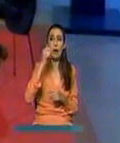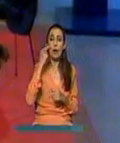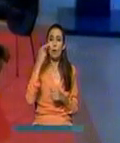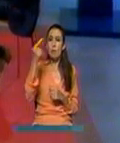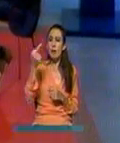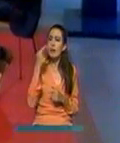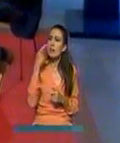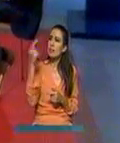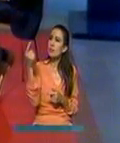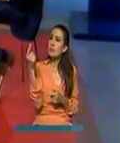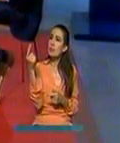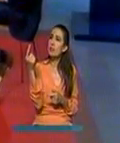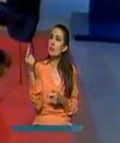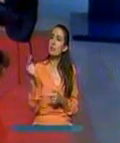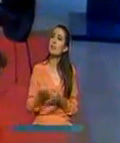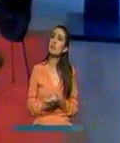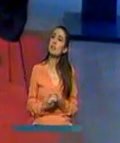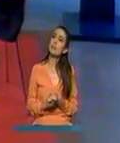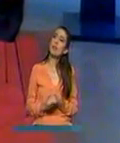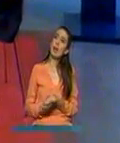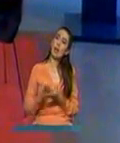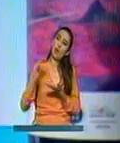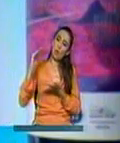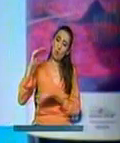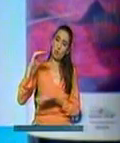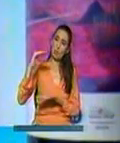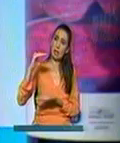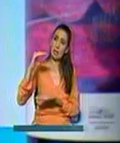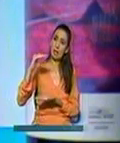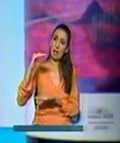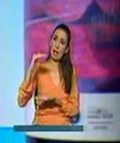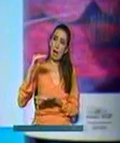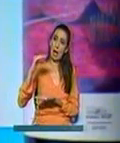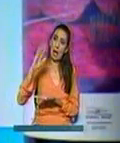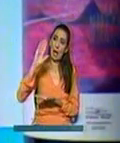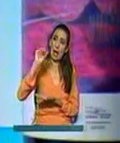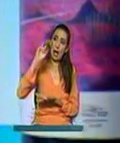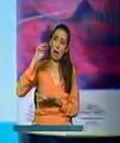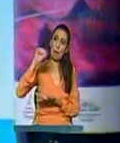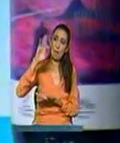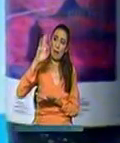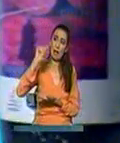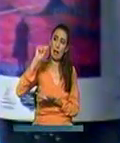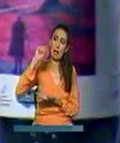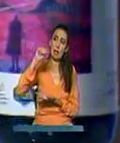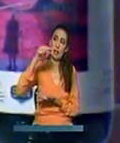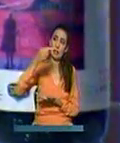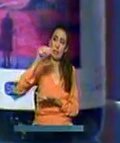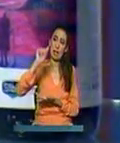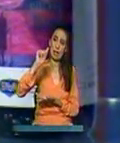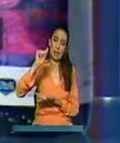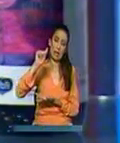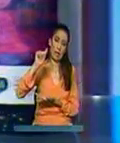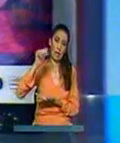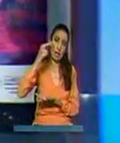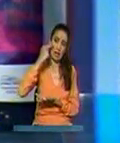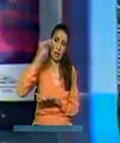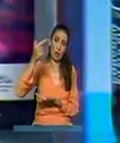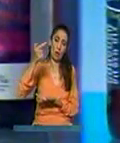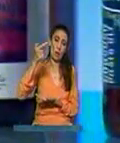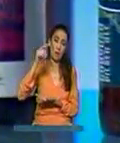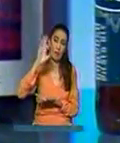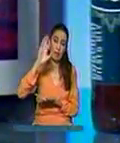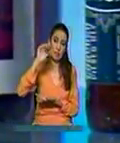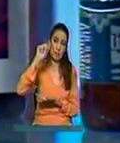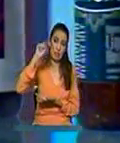ahí, Javier? Bueno, ahí tenemos una cerveza tipo Amber, que se llama Tangán. Tangán le puse un nombre porque es una zona donde escalamos, que tiene unas